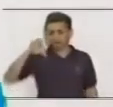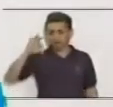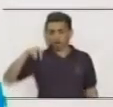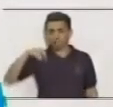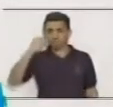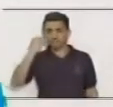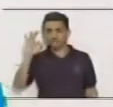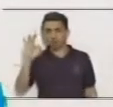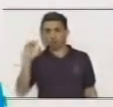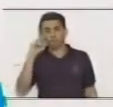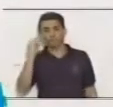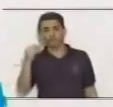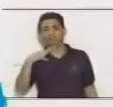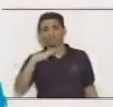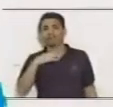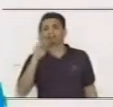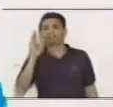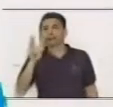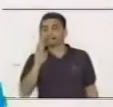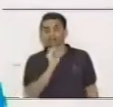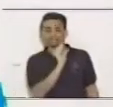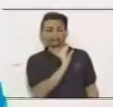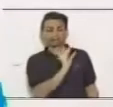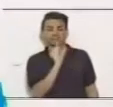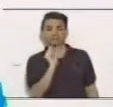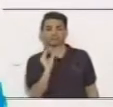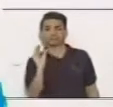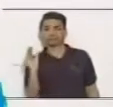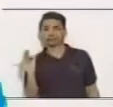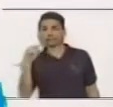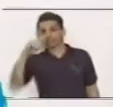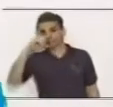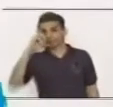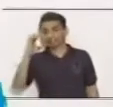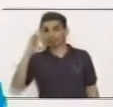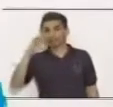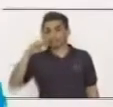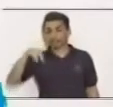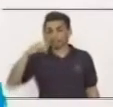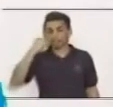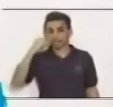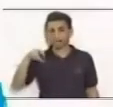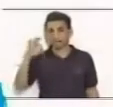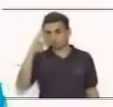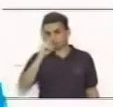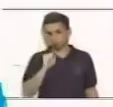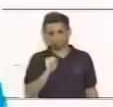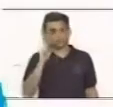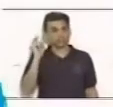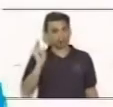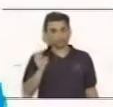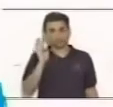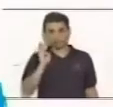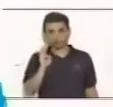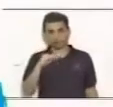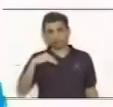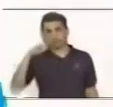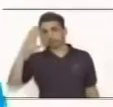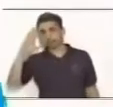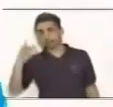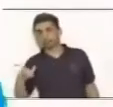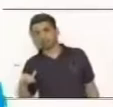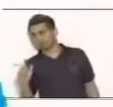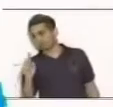Trinomio porque tenía tres términos, ¿sí? Siempre va a tener tres. No puede tener ni más ni menos.